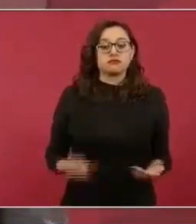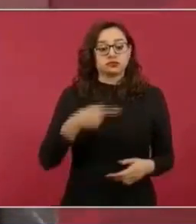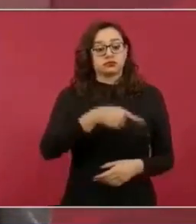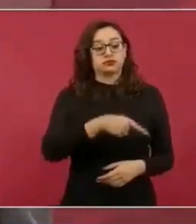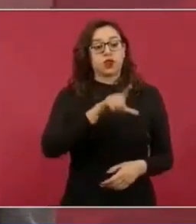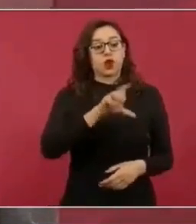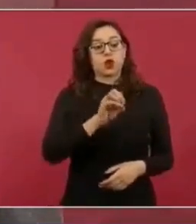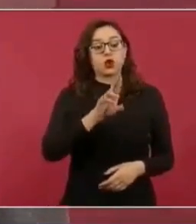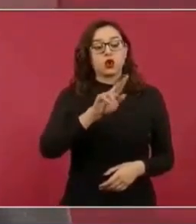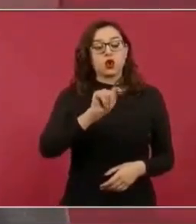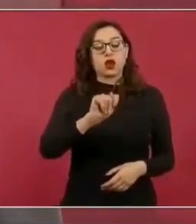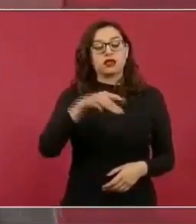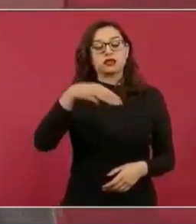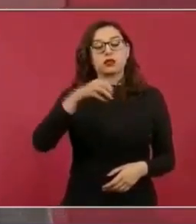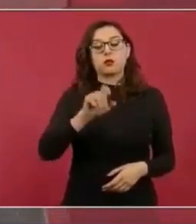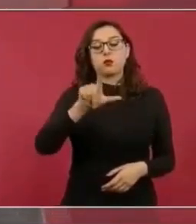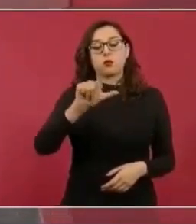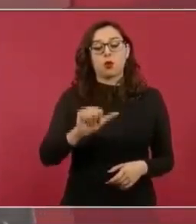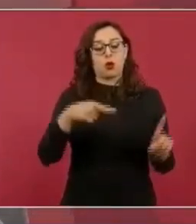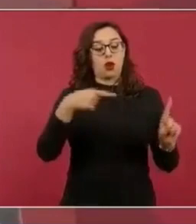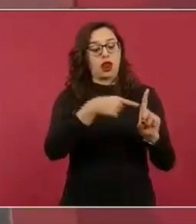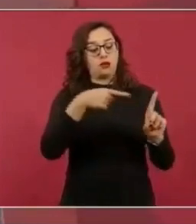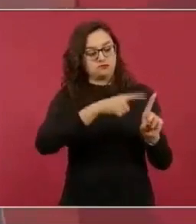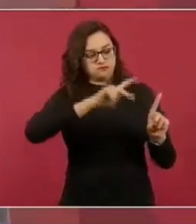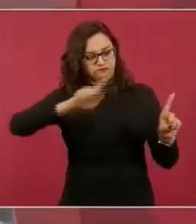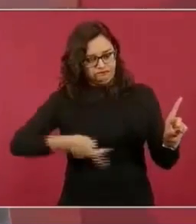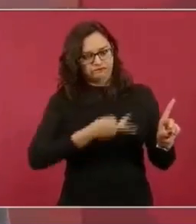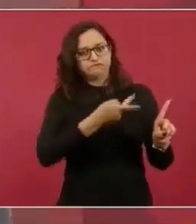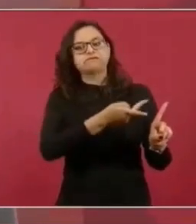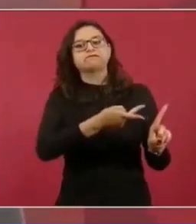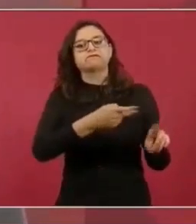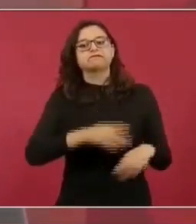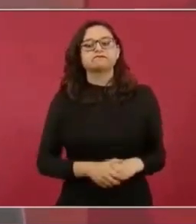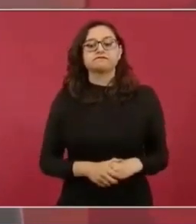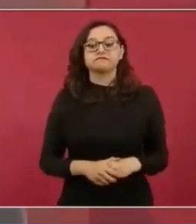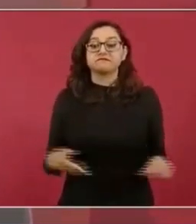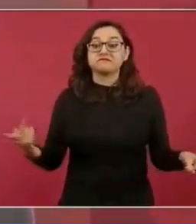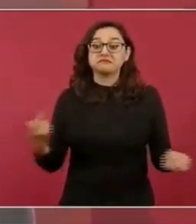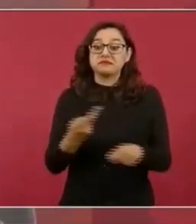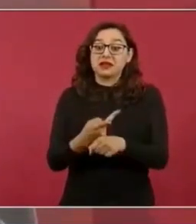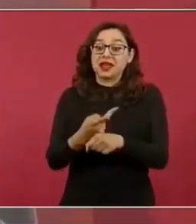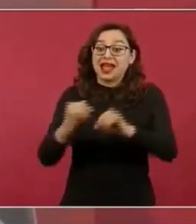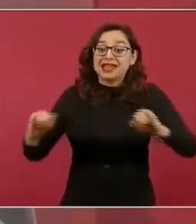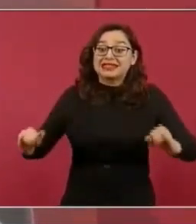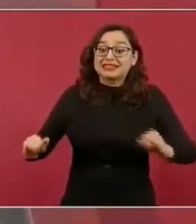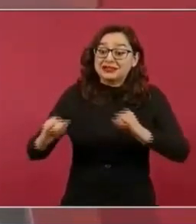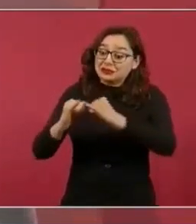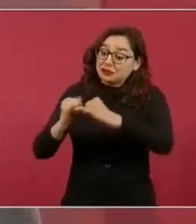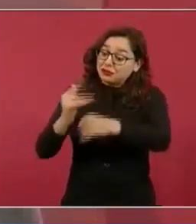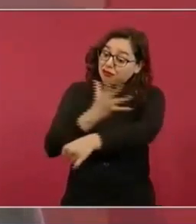porque el Instituto de la Transparencia no quiere